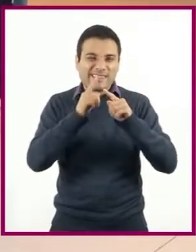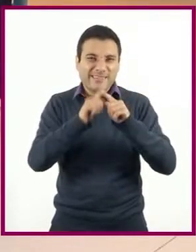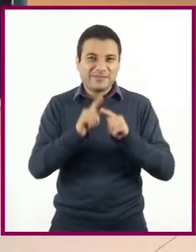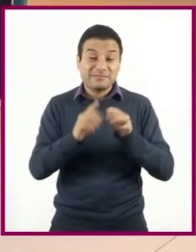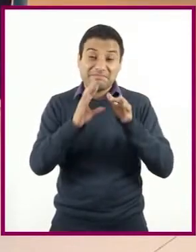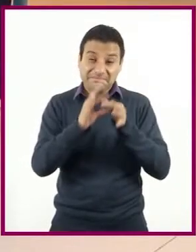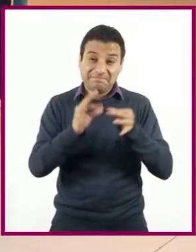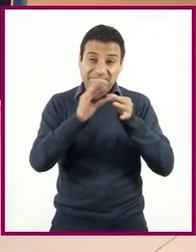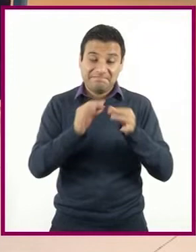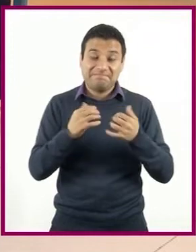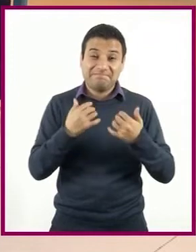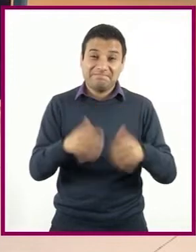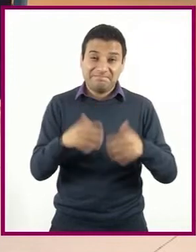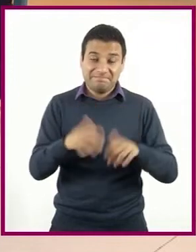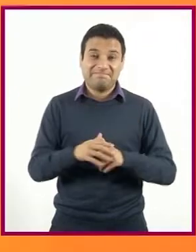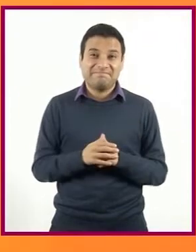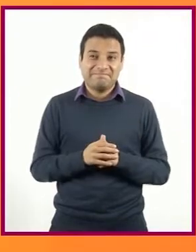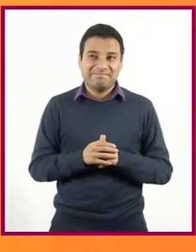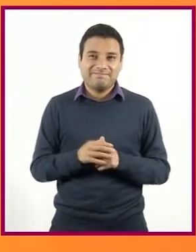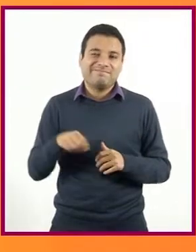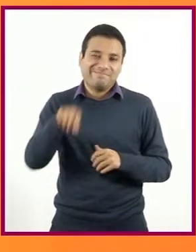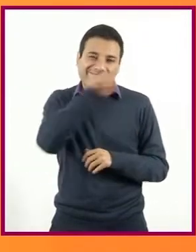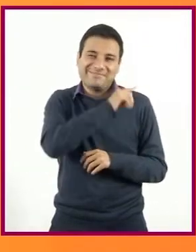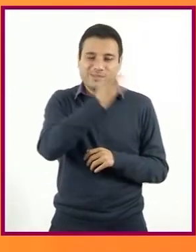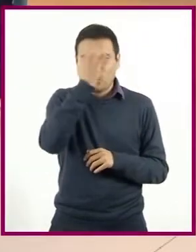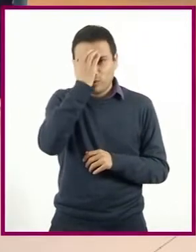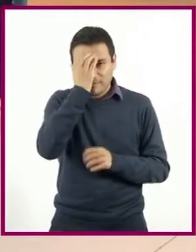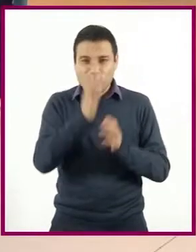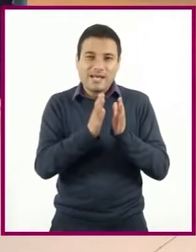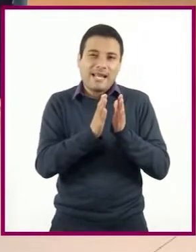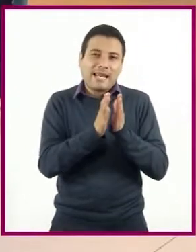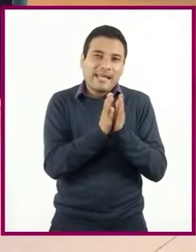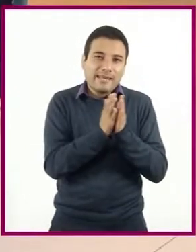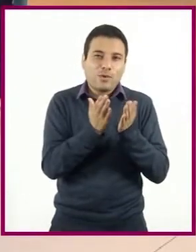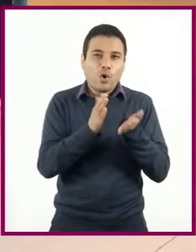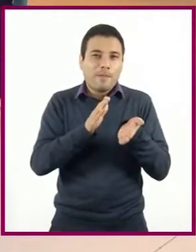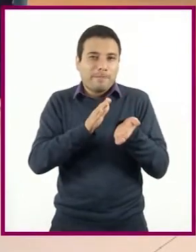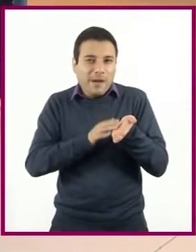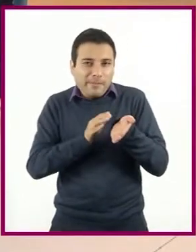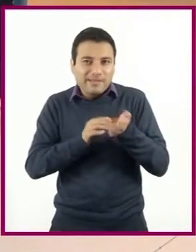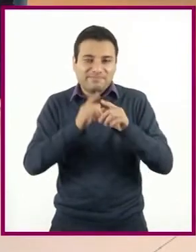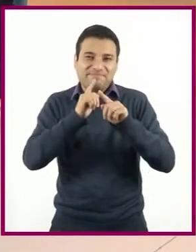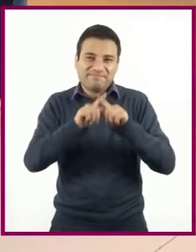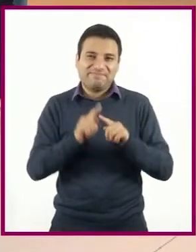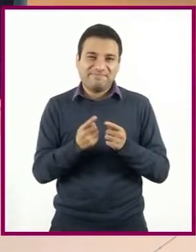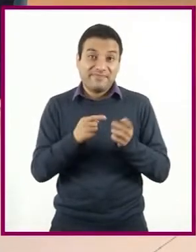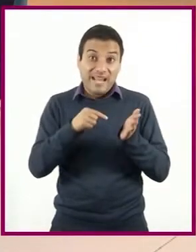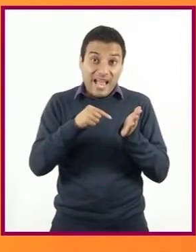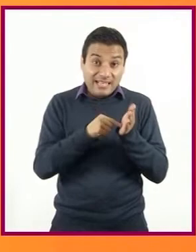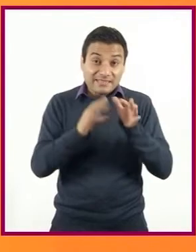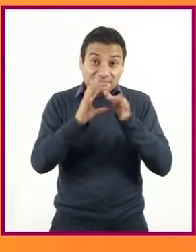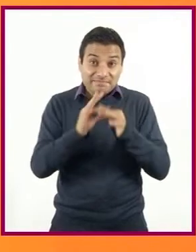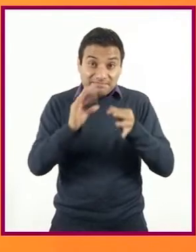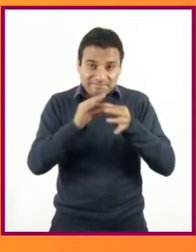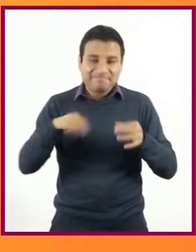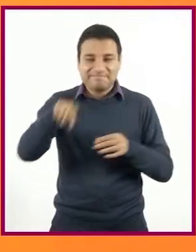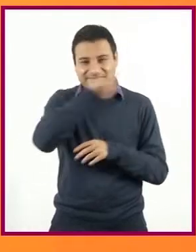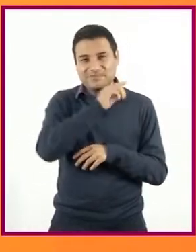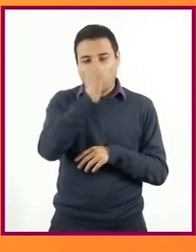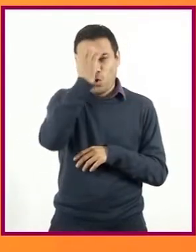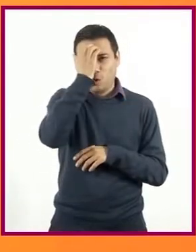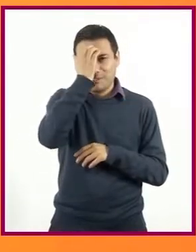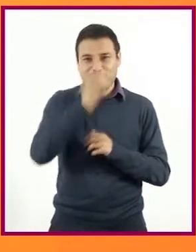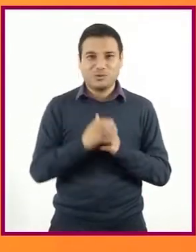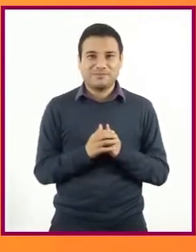Claro. Pues solo conocemos a los documentos y objetos recopilados e interpretados por algunos historiadores. pero